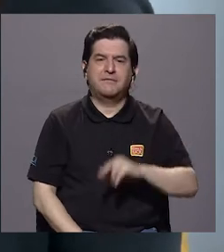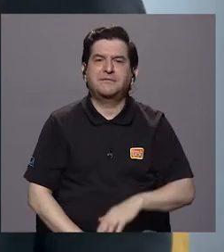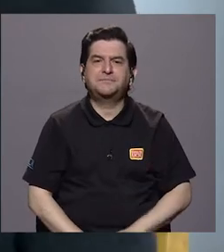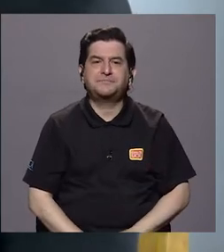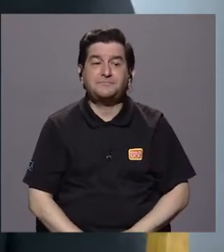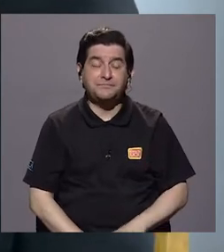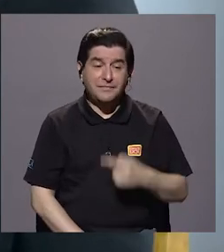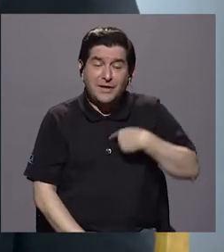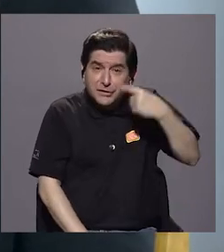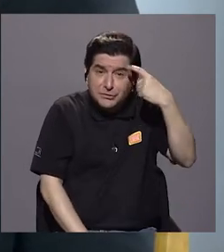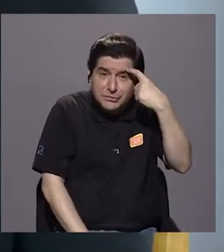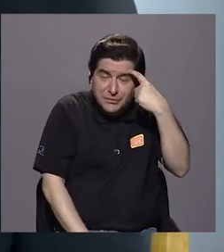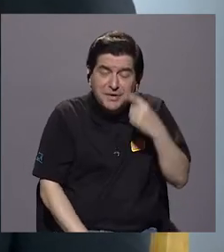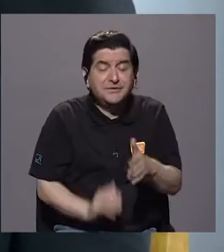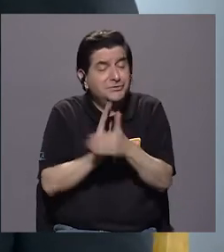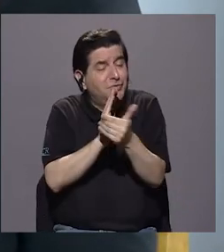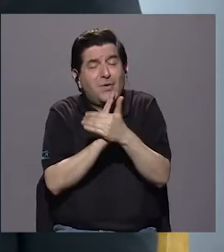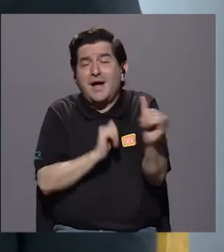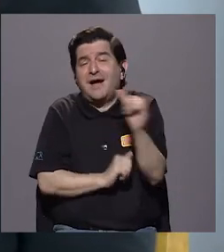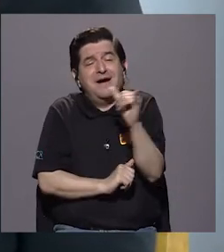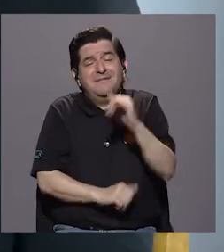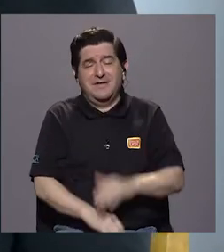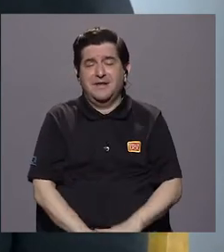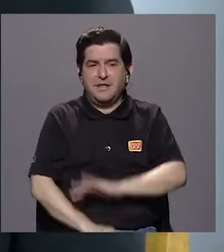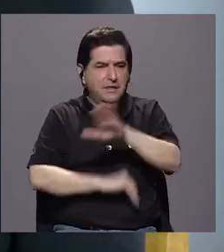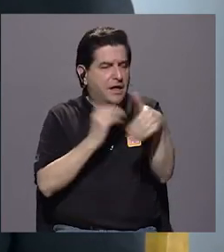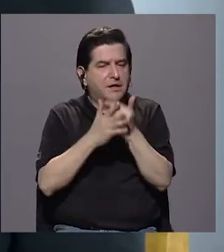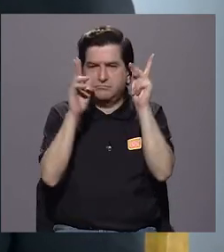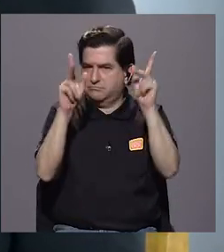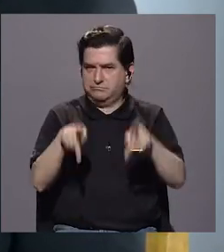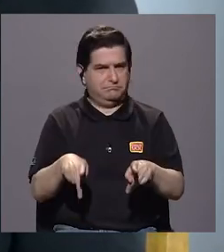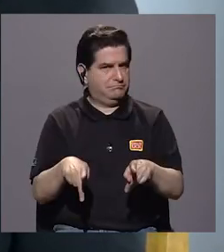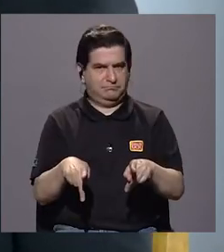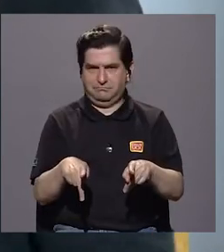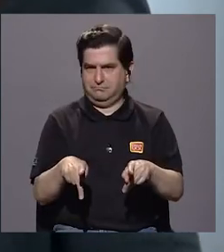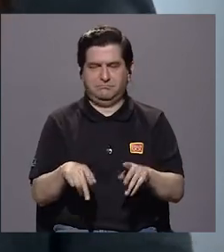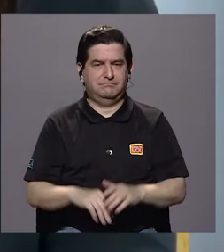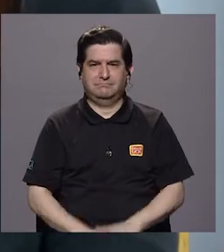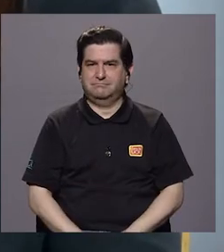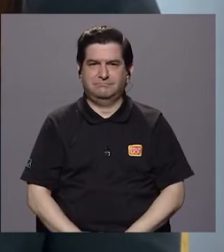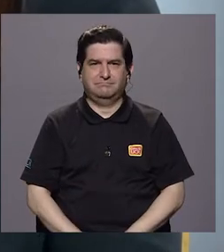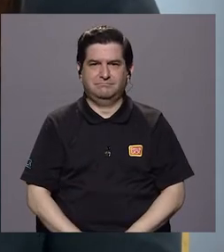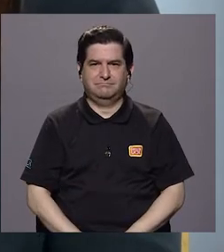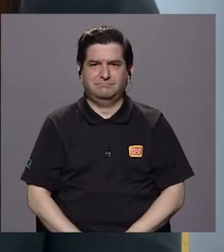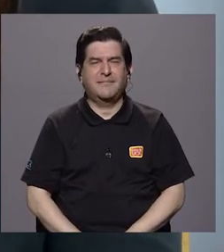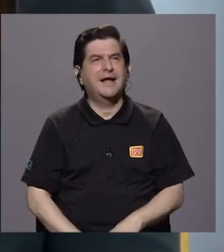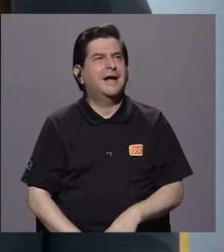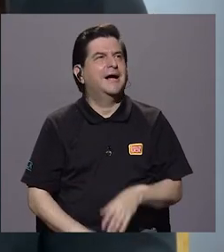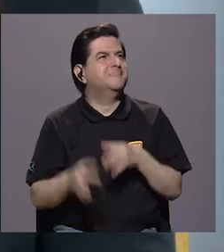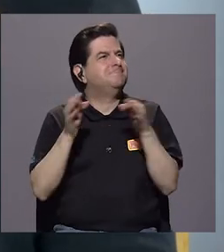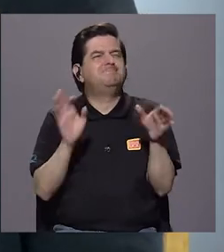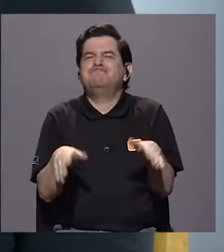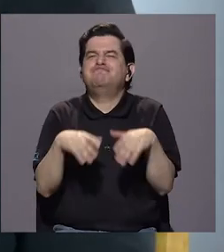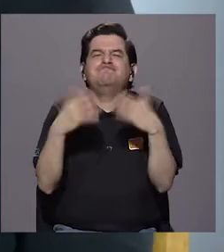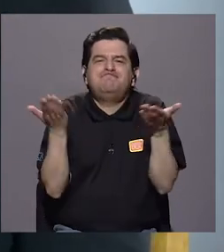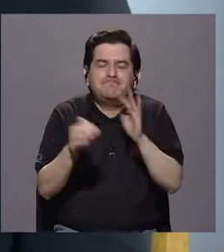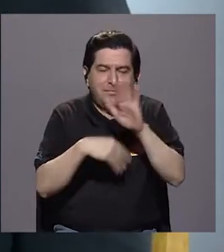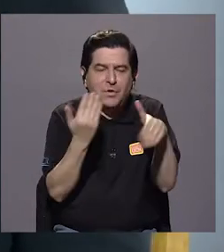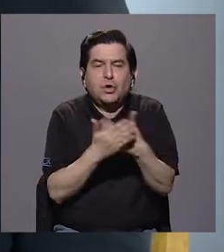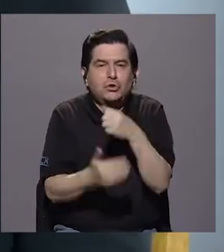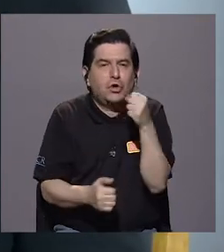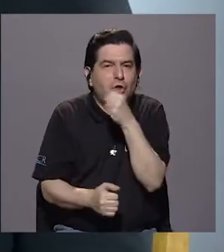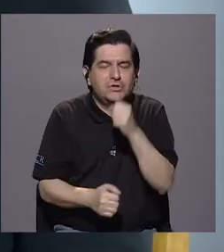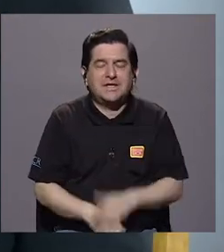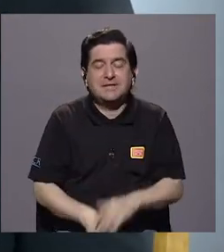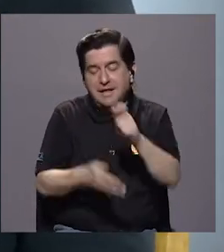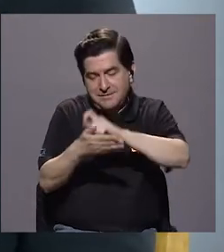Eso yo pienso que es un don también, no es cualquier persona. Ni, ¿cómo te digo? No todos los cantantes son